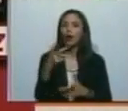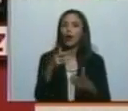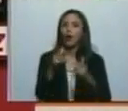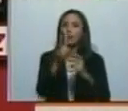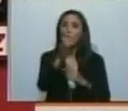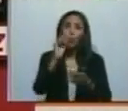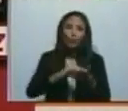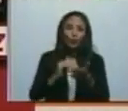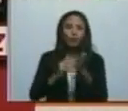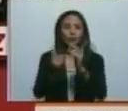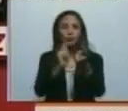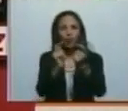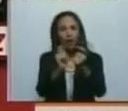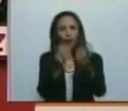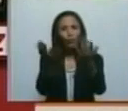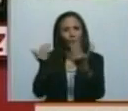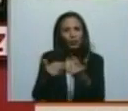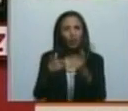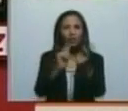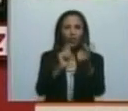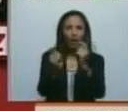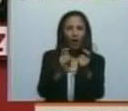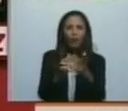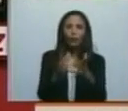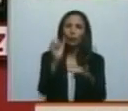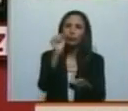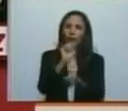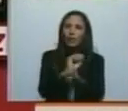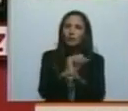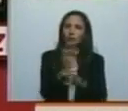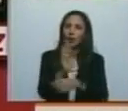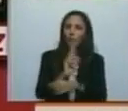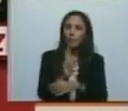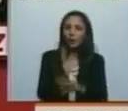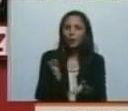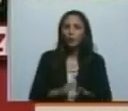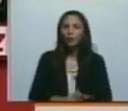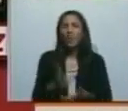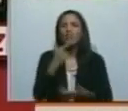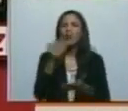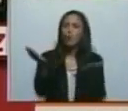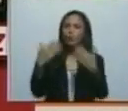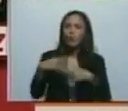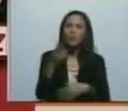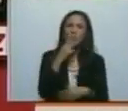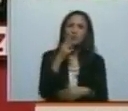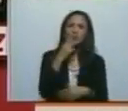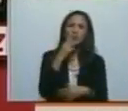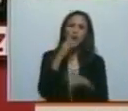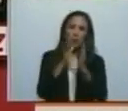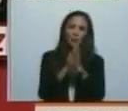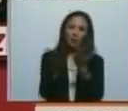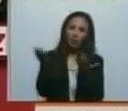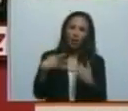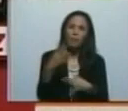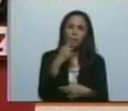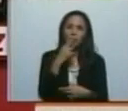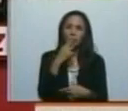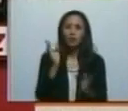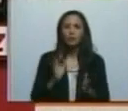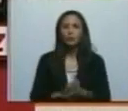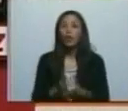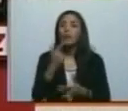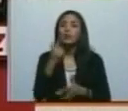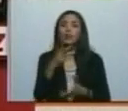ellos para que se entregara. Le pidieron cigarro a Jaiker, y Jaiker le llevó cigarro, y le dijeron, dile a tu jefe que nos